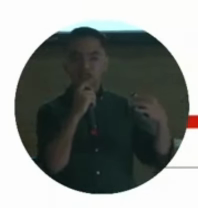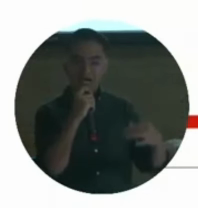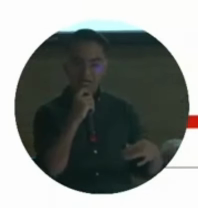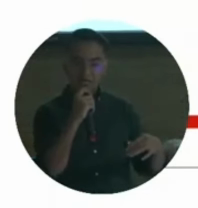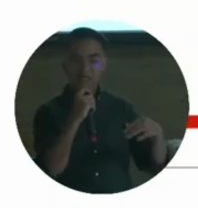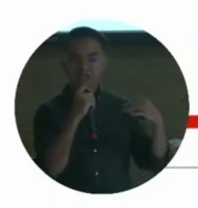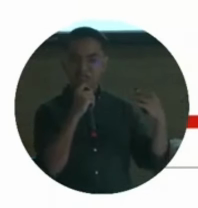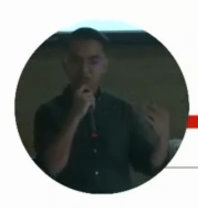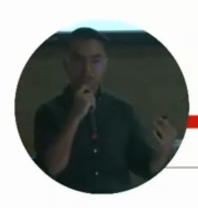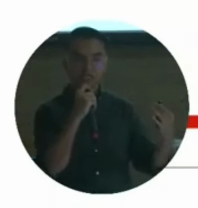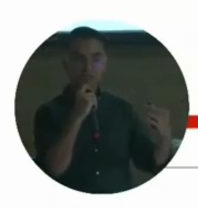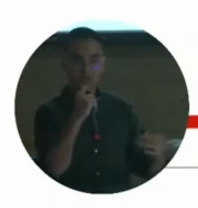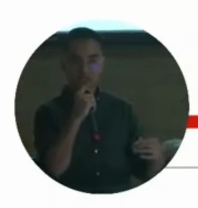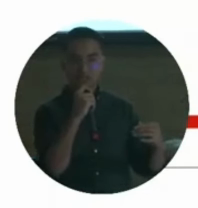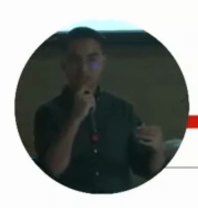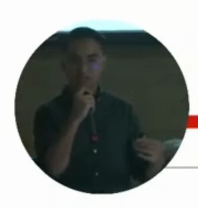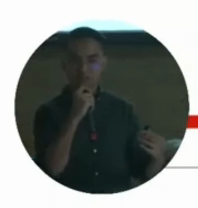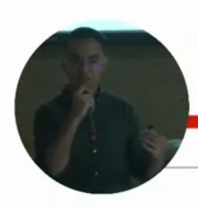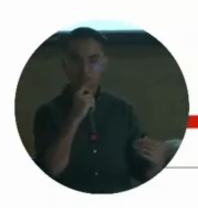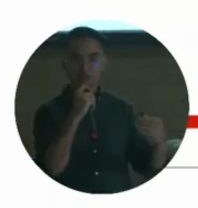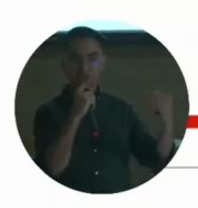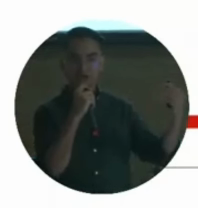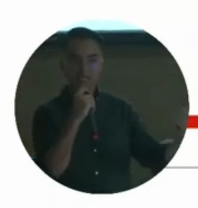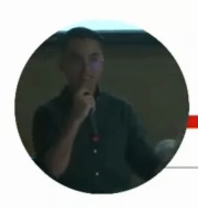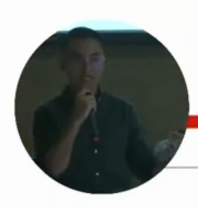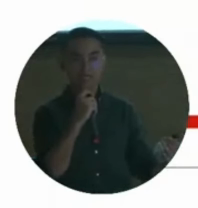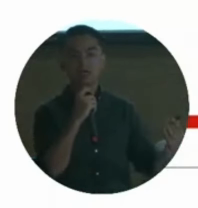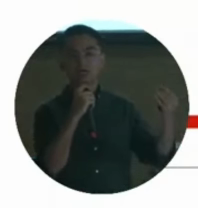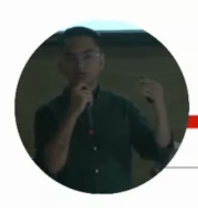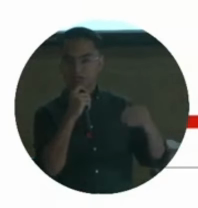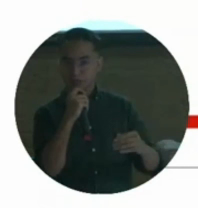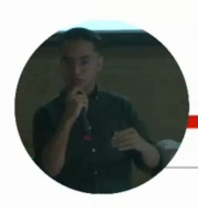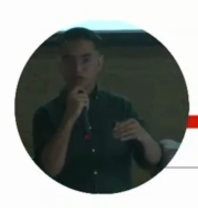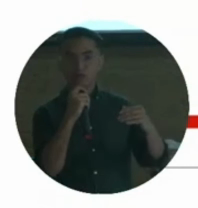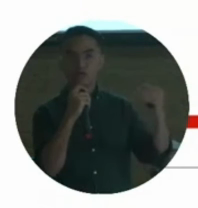y buscar la inserción de las personas que están estudiando en los niveles